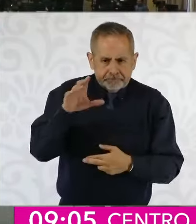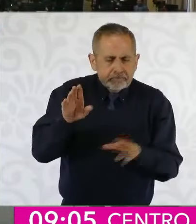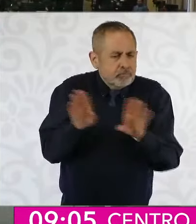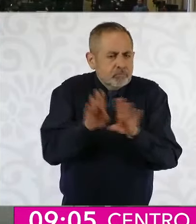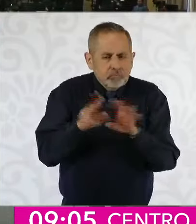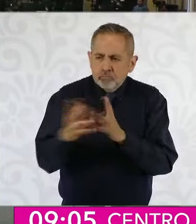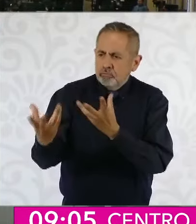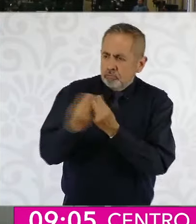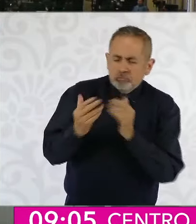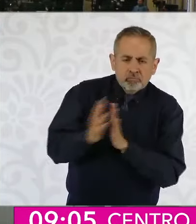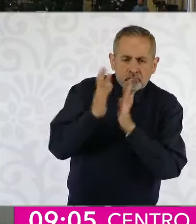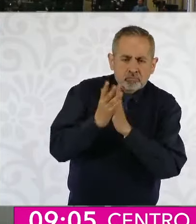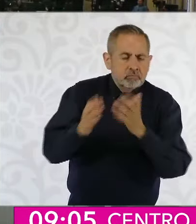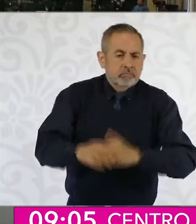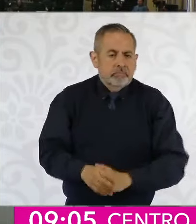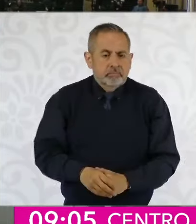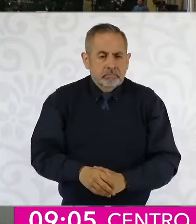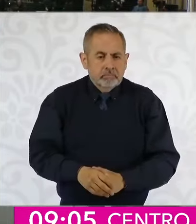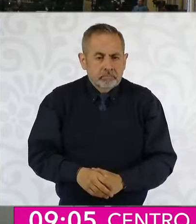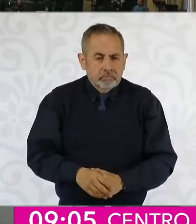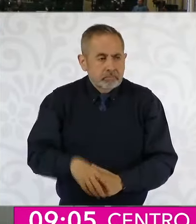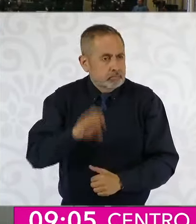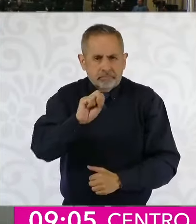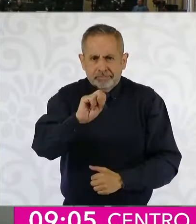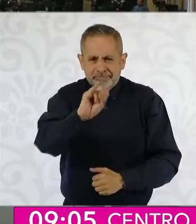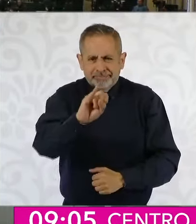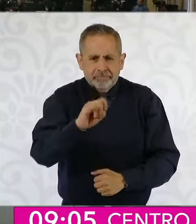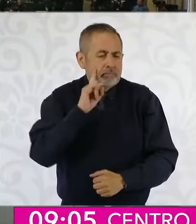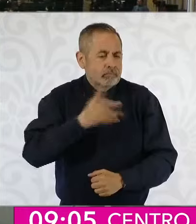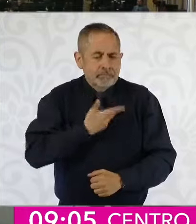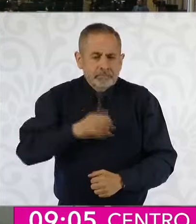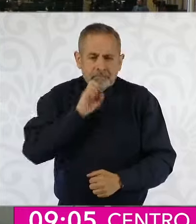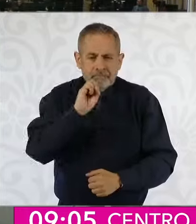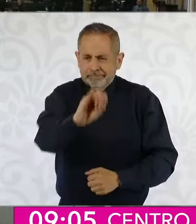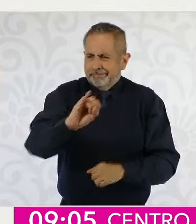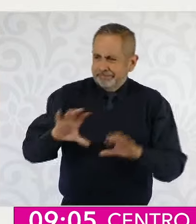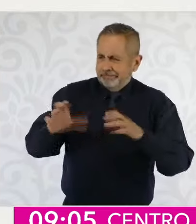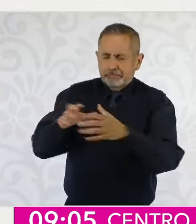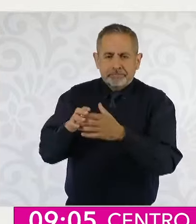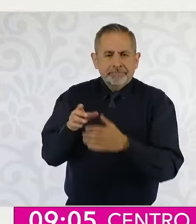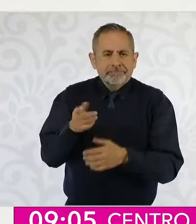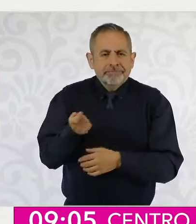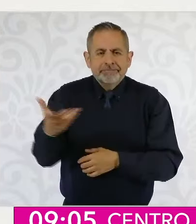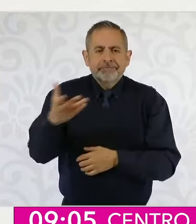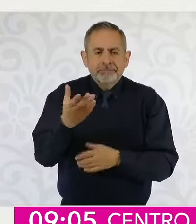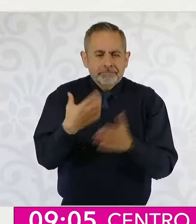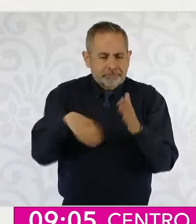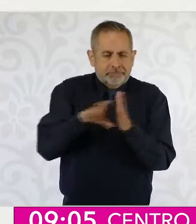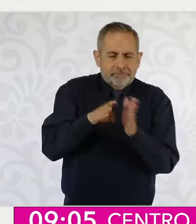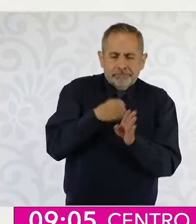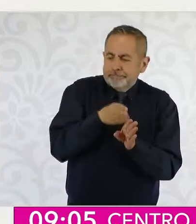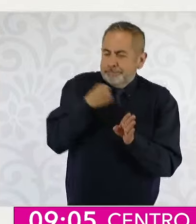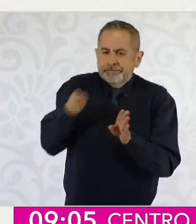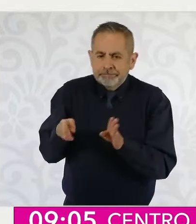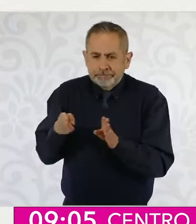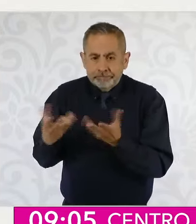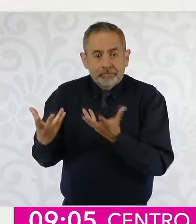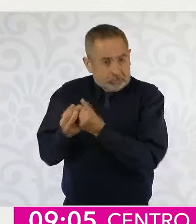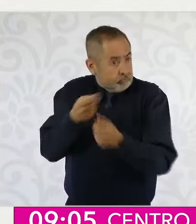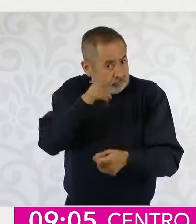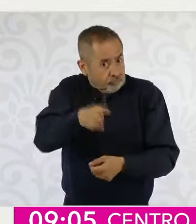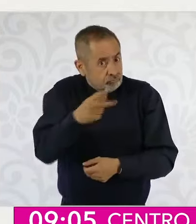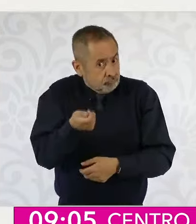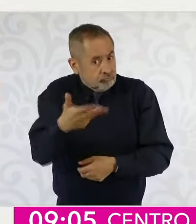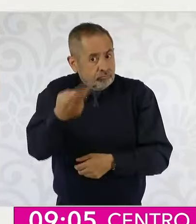manera sería? Sí, pues todos ellos nos van a acompañar en, le llaman el cuarto de al lado, que es, y hay una, así se llama,